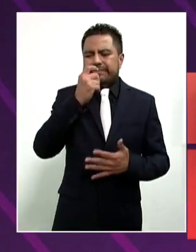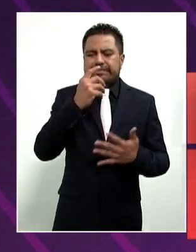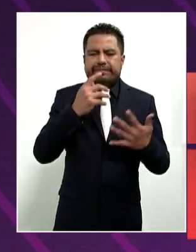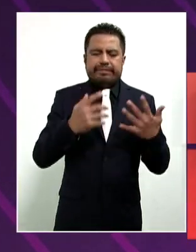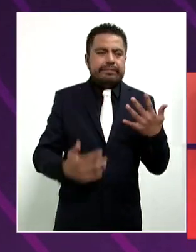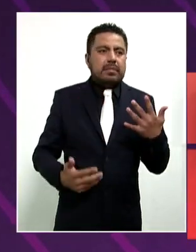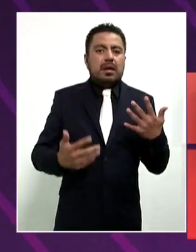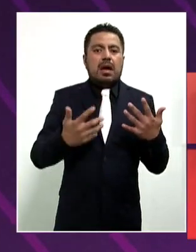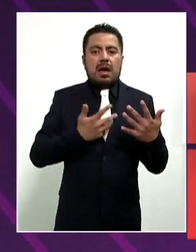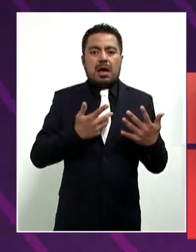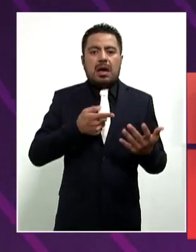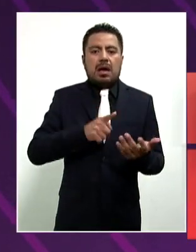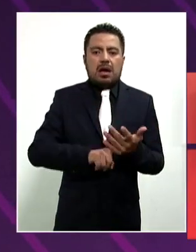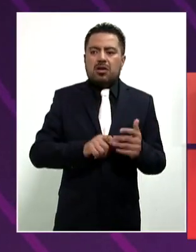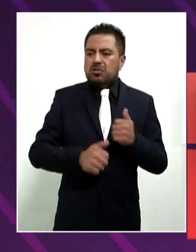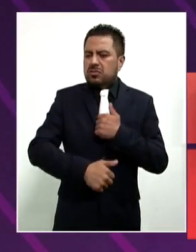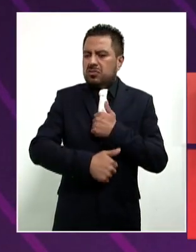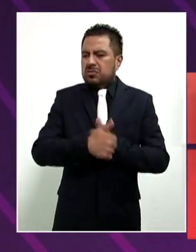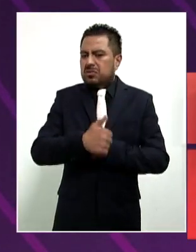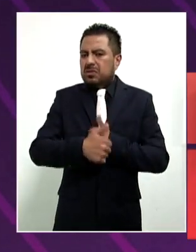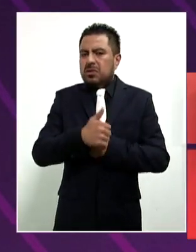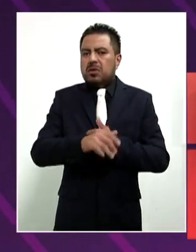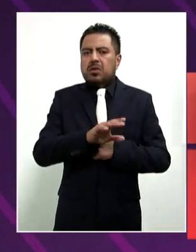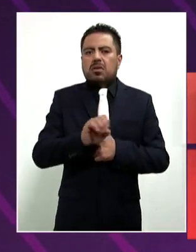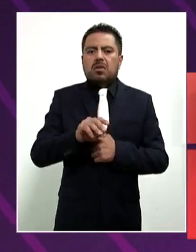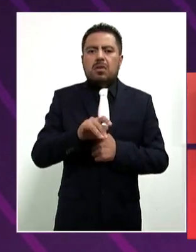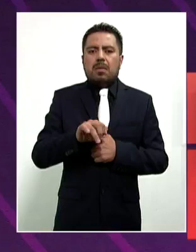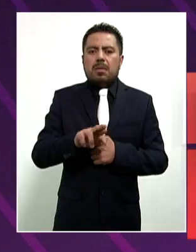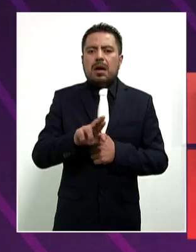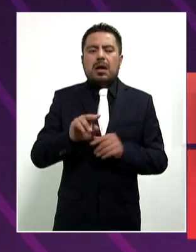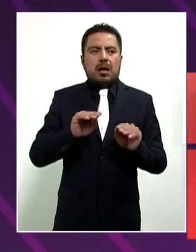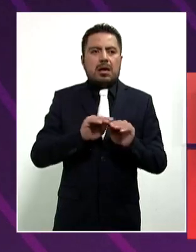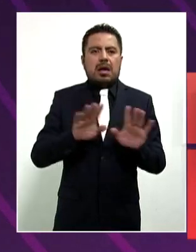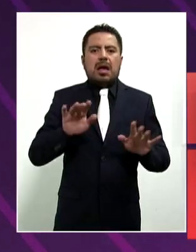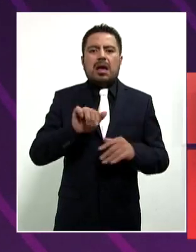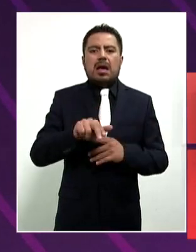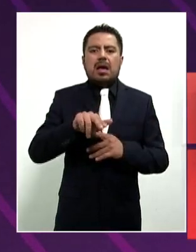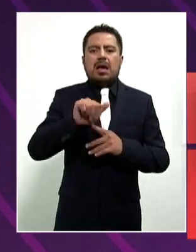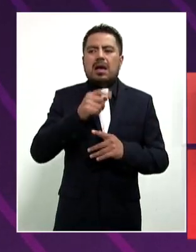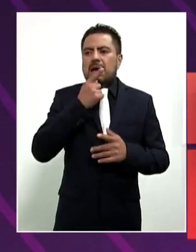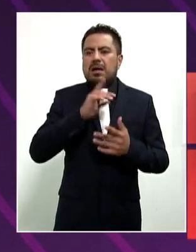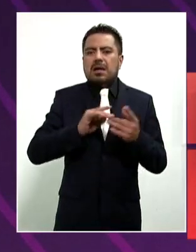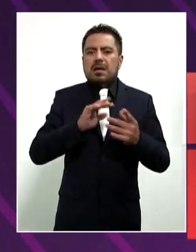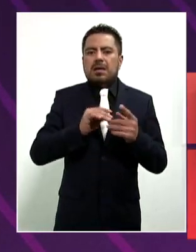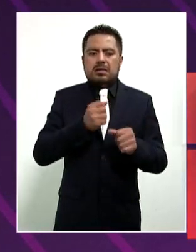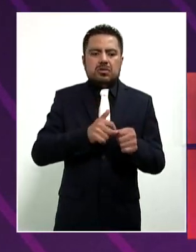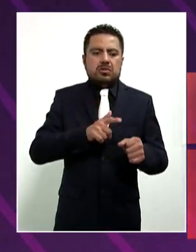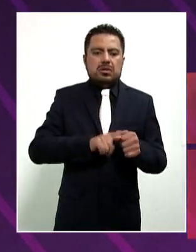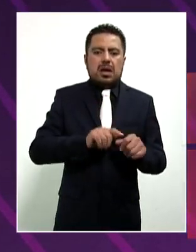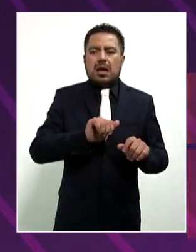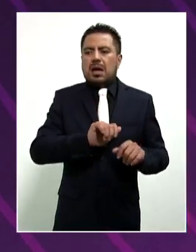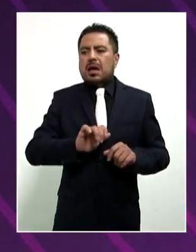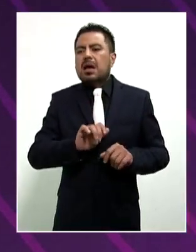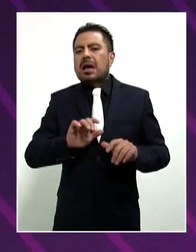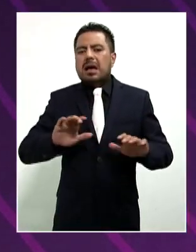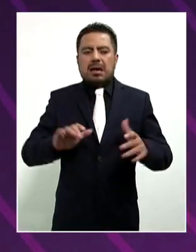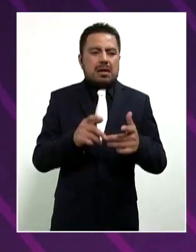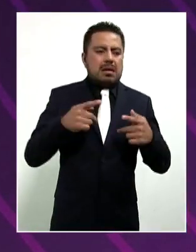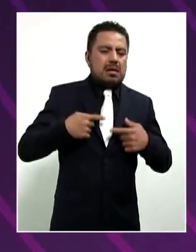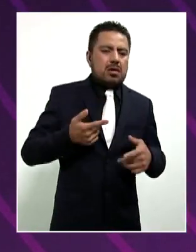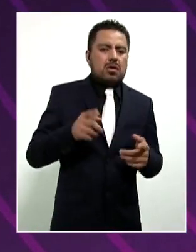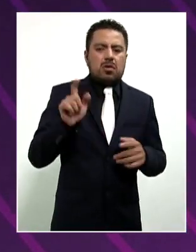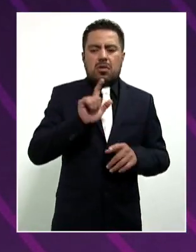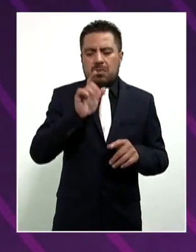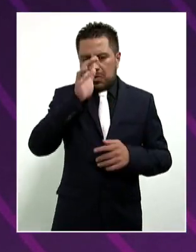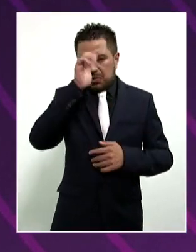la competencia, digamos, la Comar. Claramente, Ana, hablando desde la perspectiva de la sociedad civil, lo ve en términos